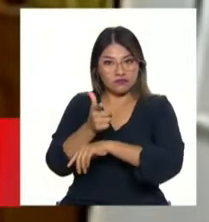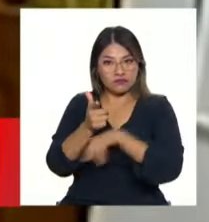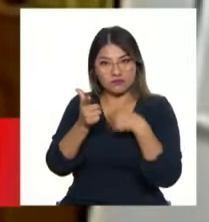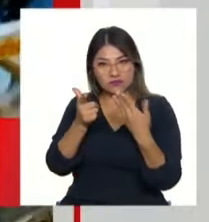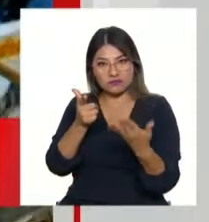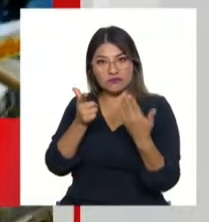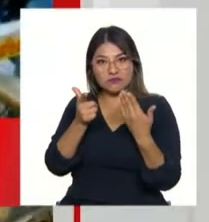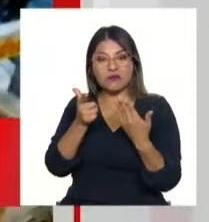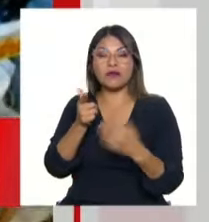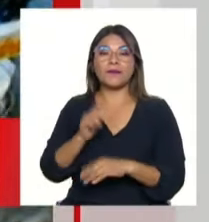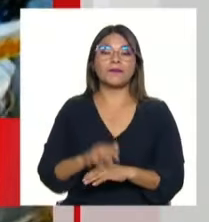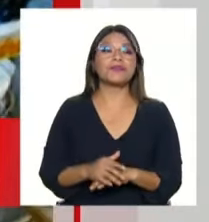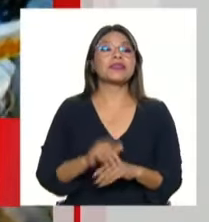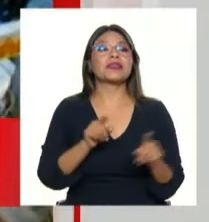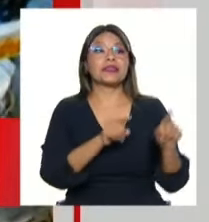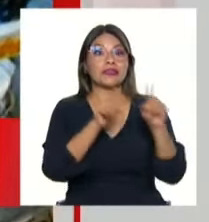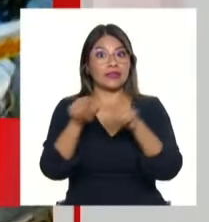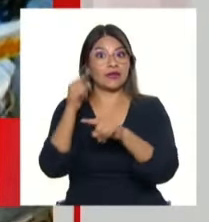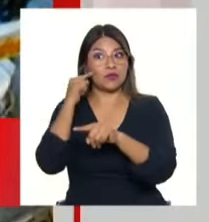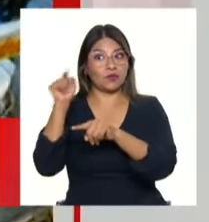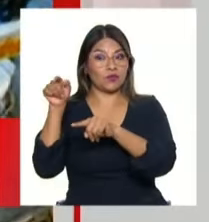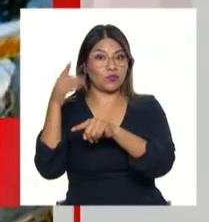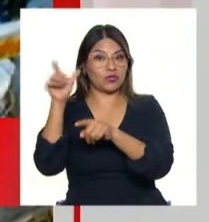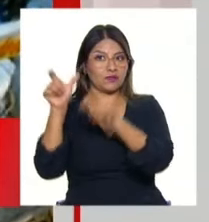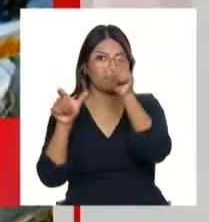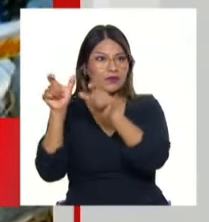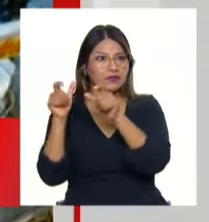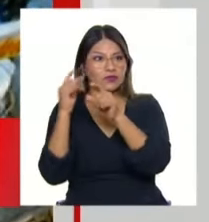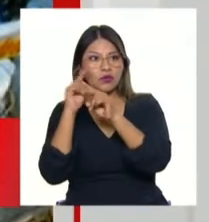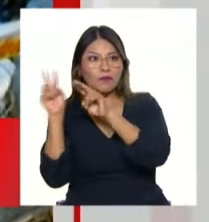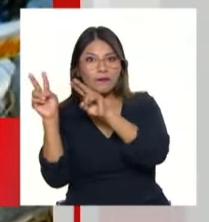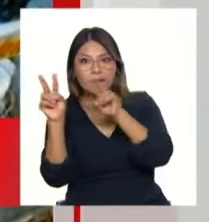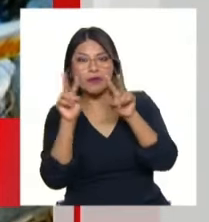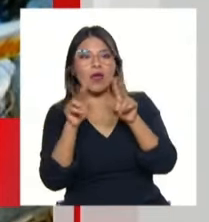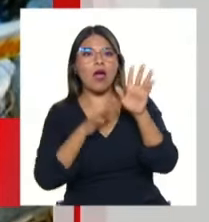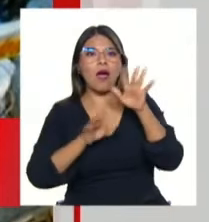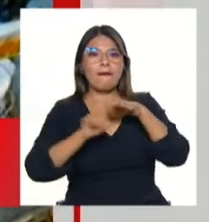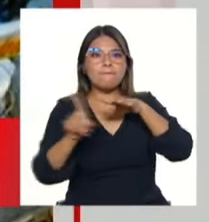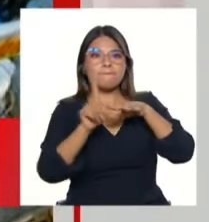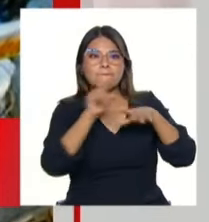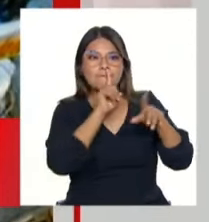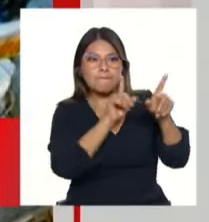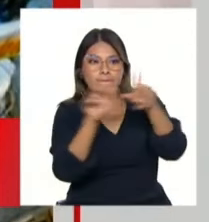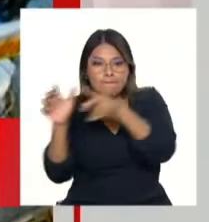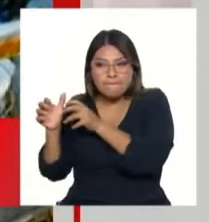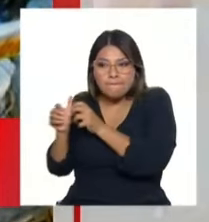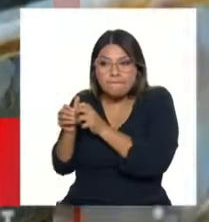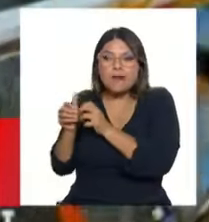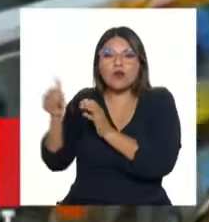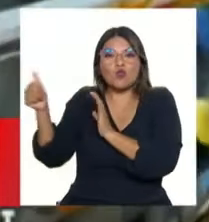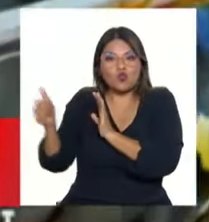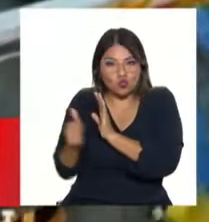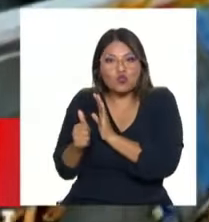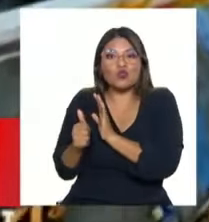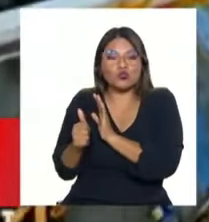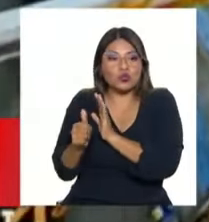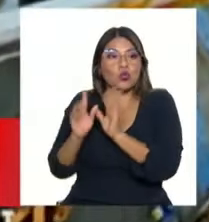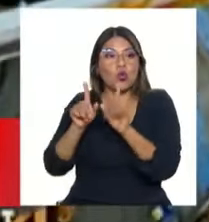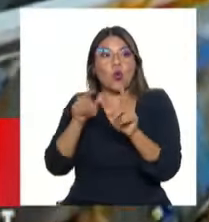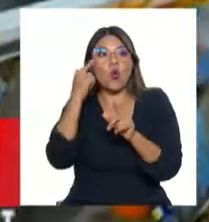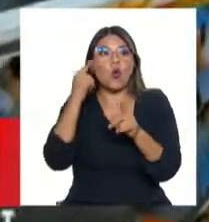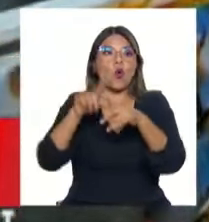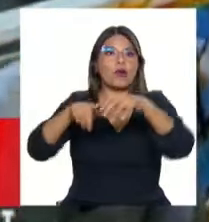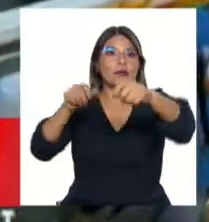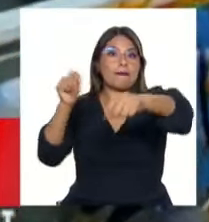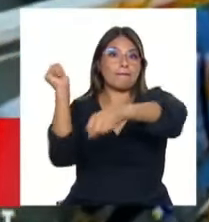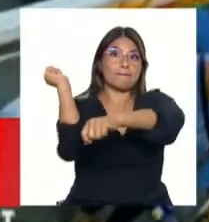a los zampones. Un grupo de trabajadores que fueron testigos de lo ocurrido corrieron para ponerse a buen recaudo. Otros lanzaron